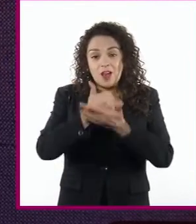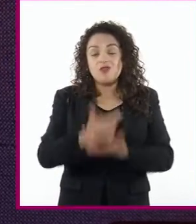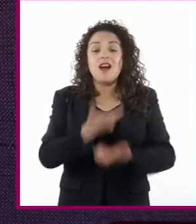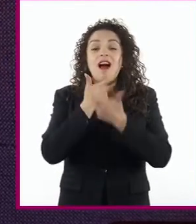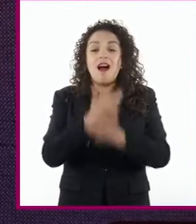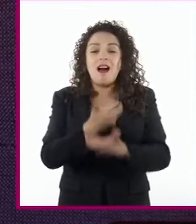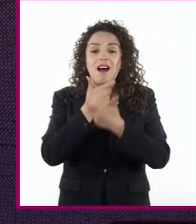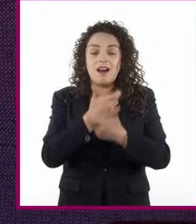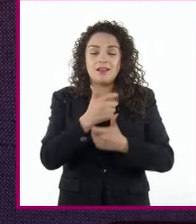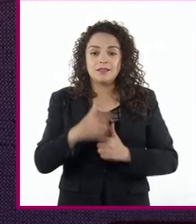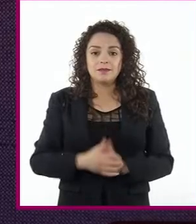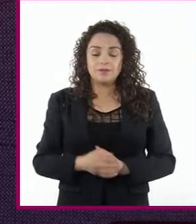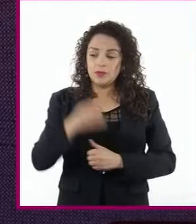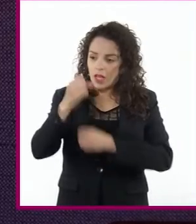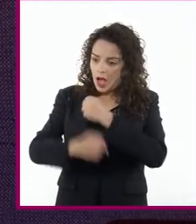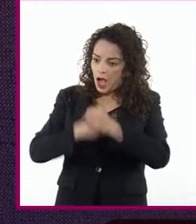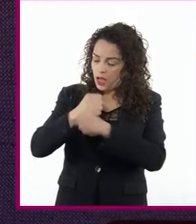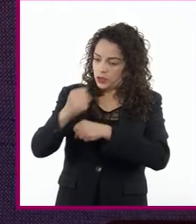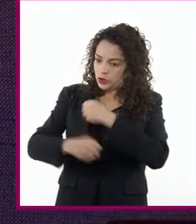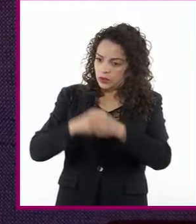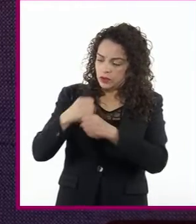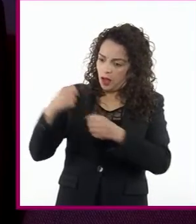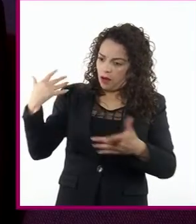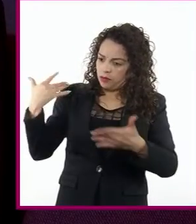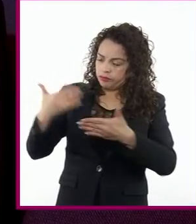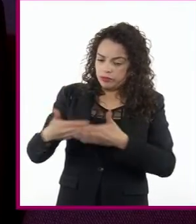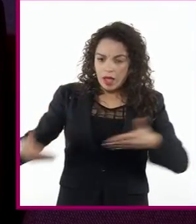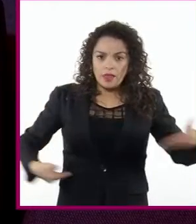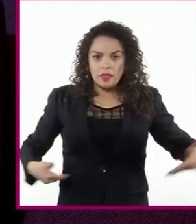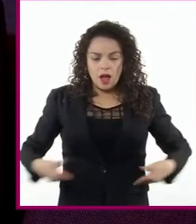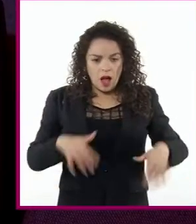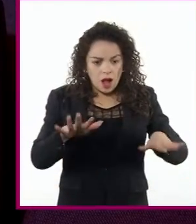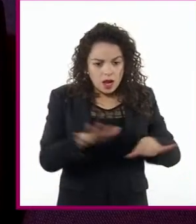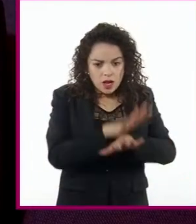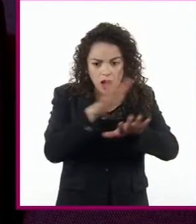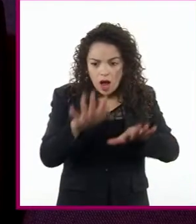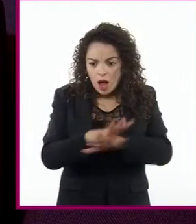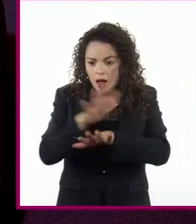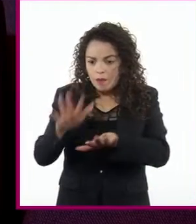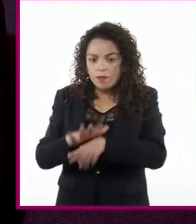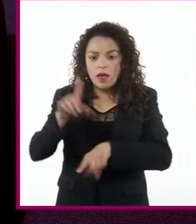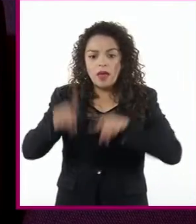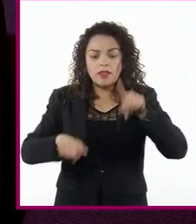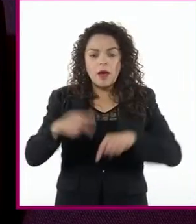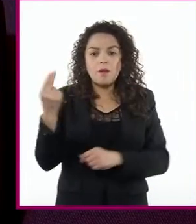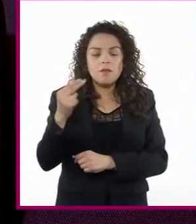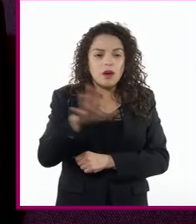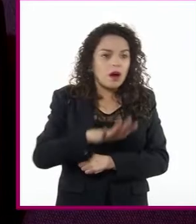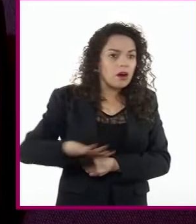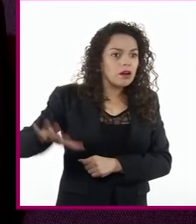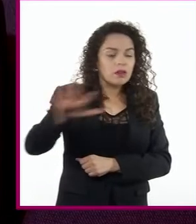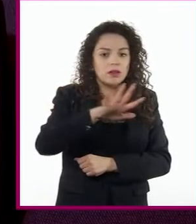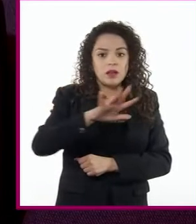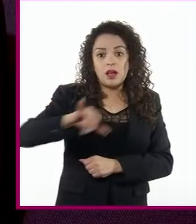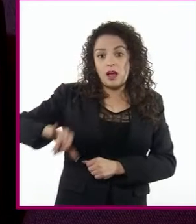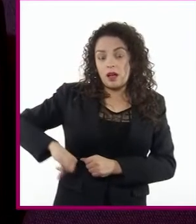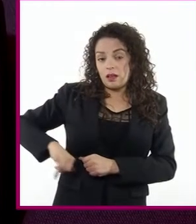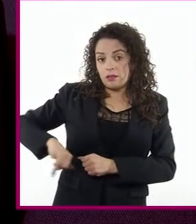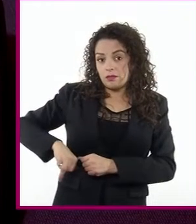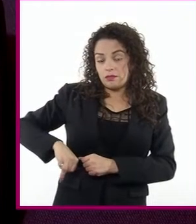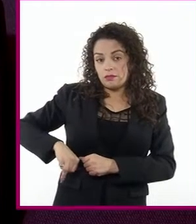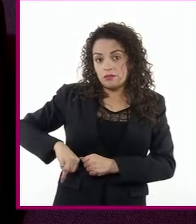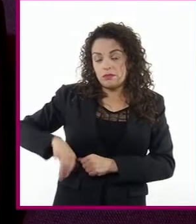A través del tiempo, el teatro ha ido cambiando de acuerdo con las necesidades, intereses y preferencias